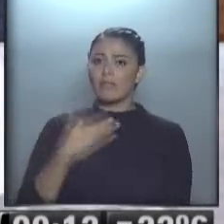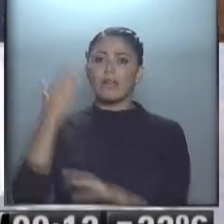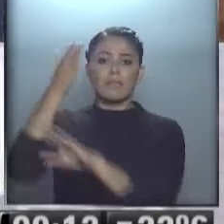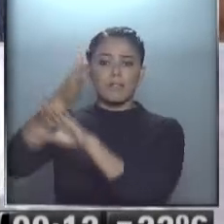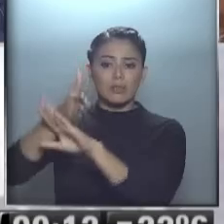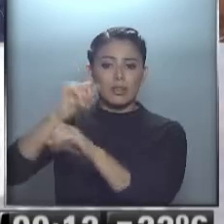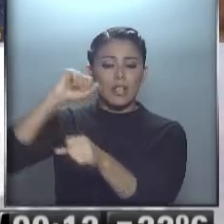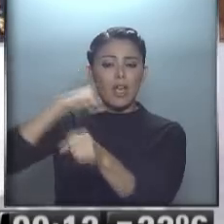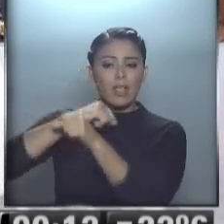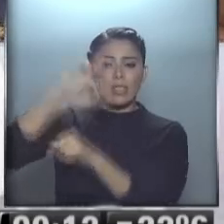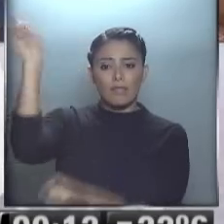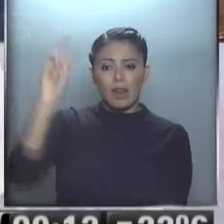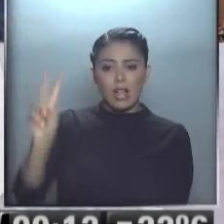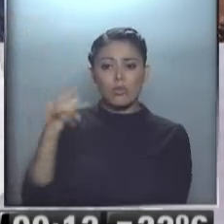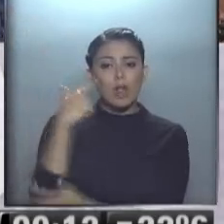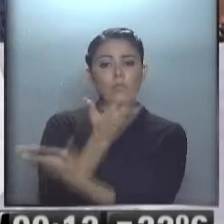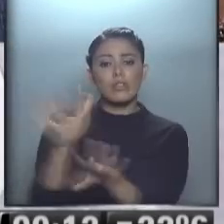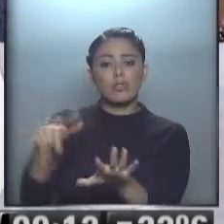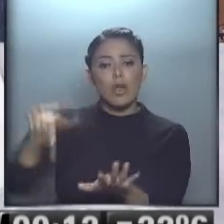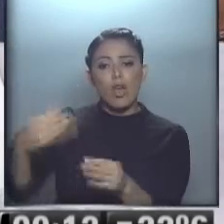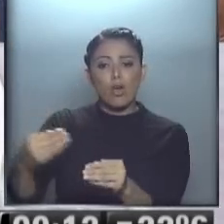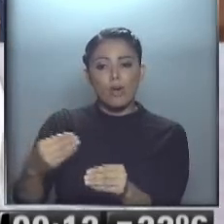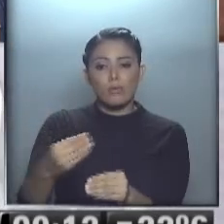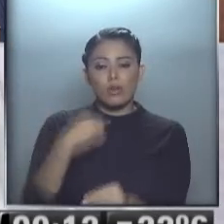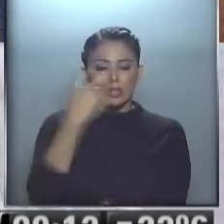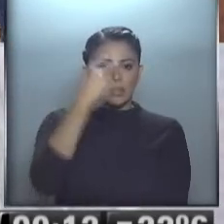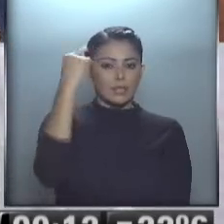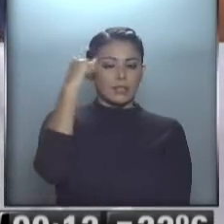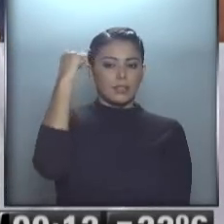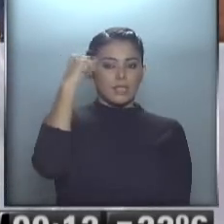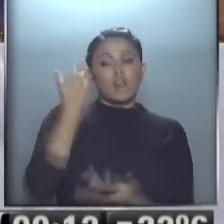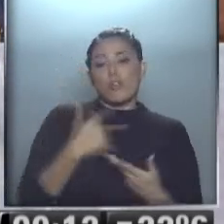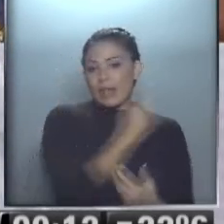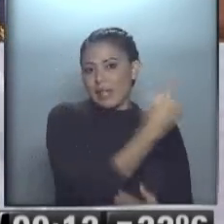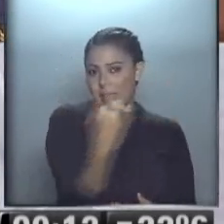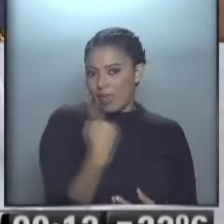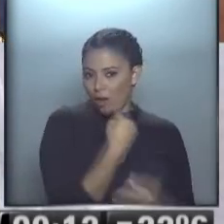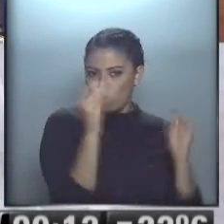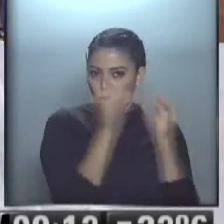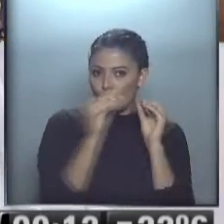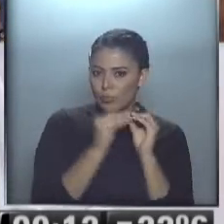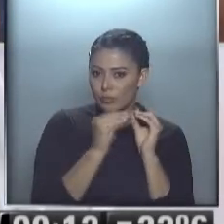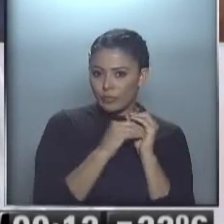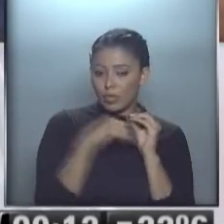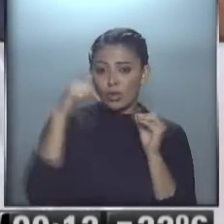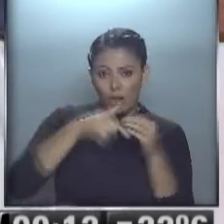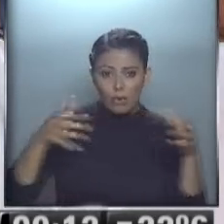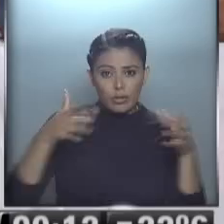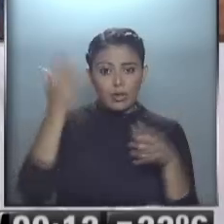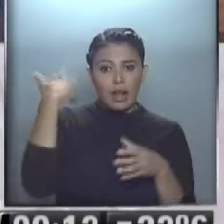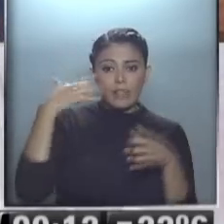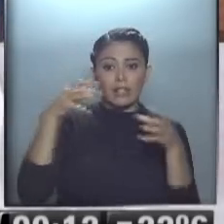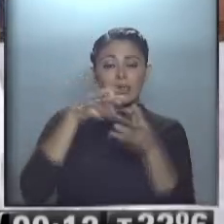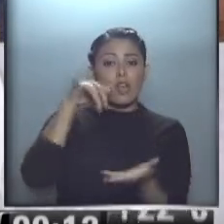cubrir la actualidad a Venezuela eh el pensamiento normal de cada uno de los corresponsales con los cuales nos encontrábamos en los